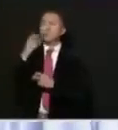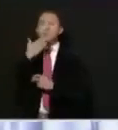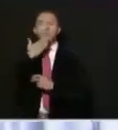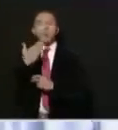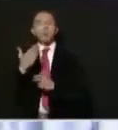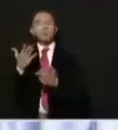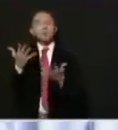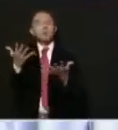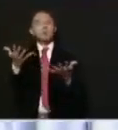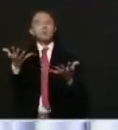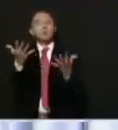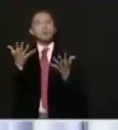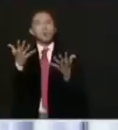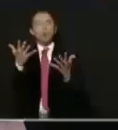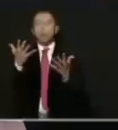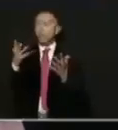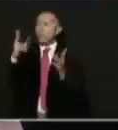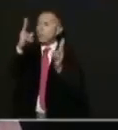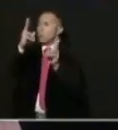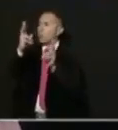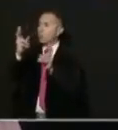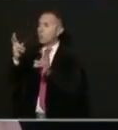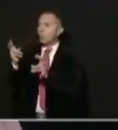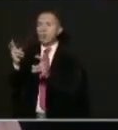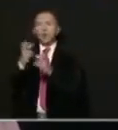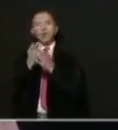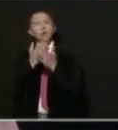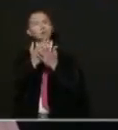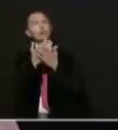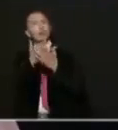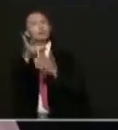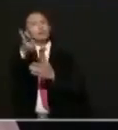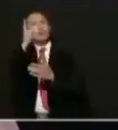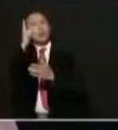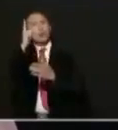esperanza se va a hacer presente en este momento.